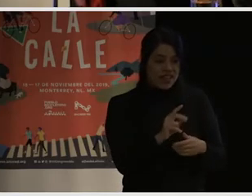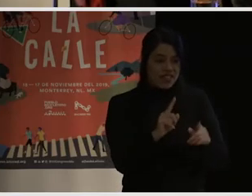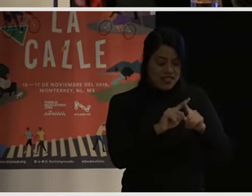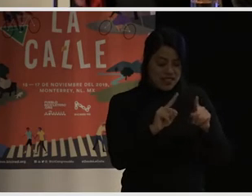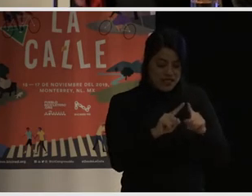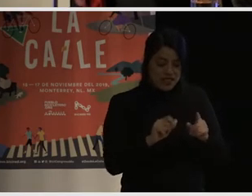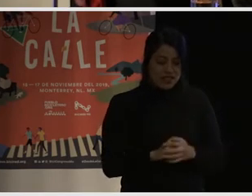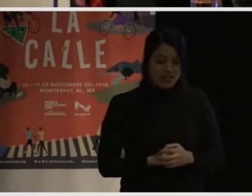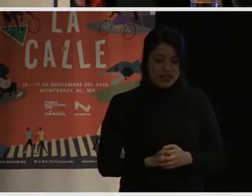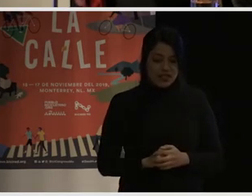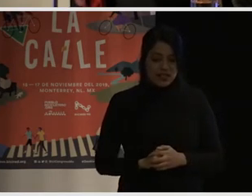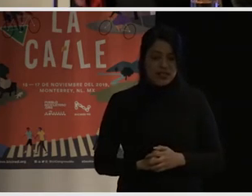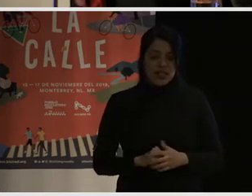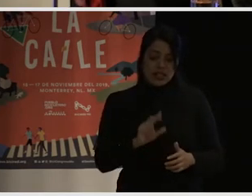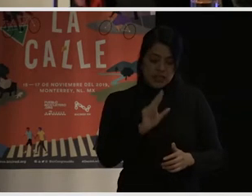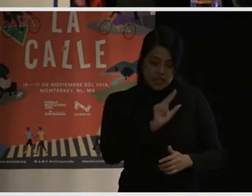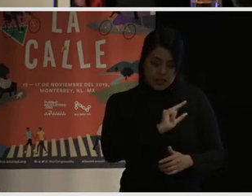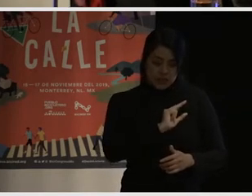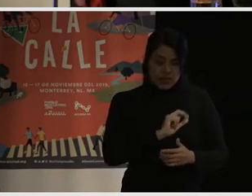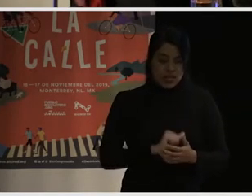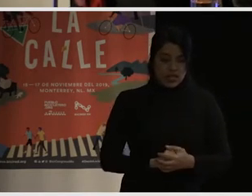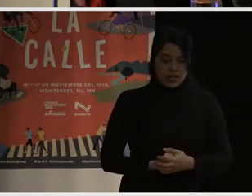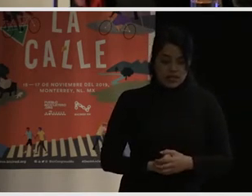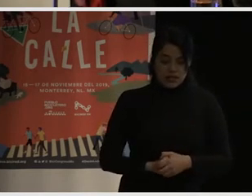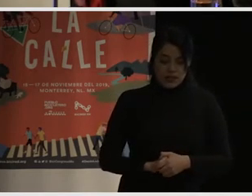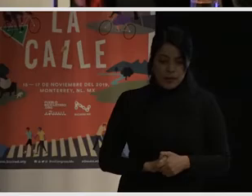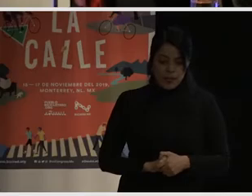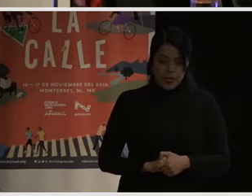o en un punto muy particular de la ciudad